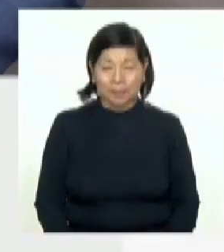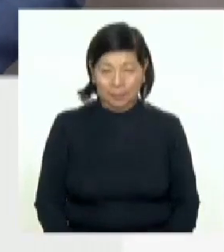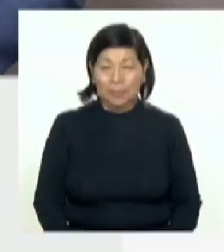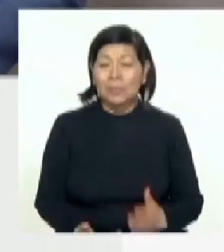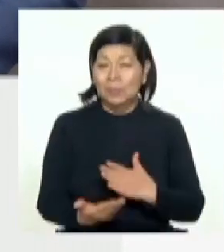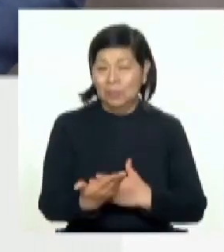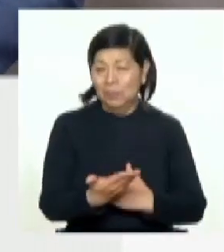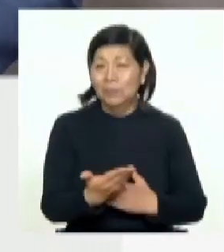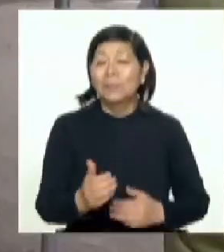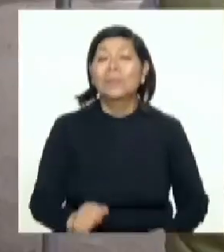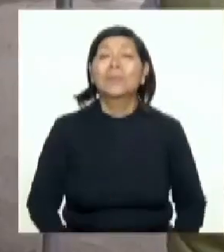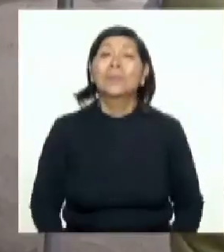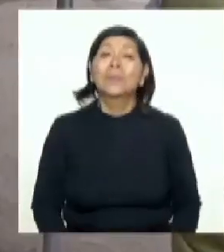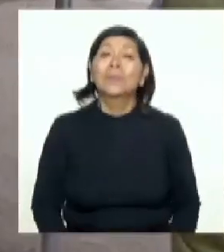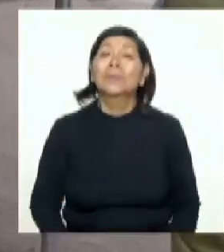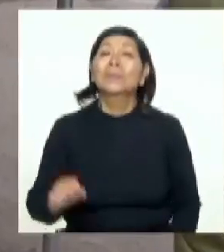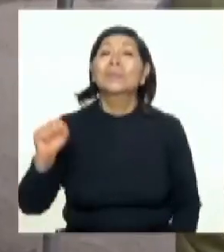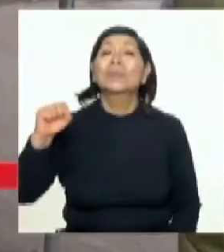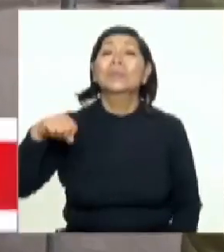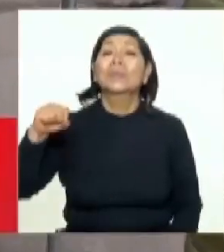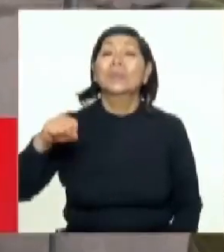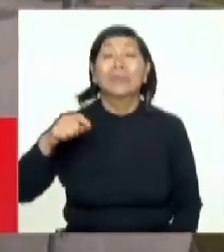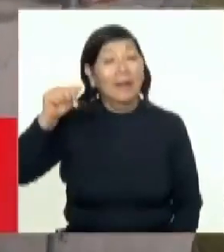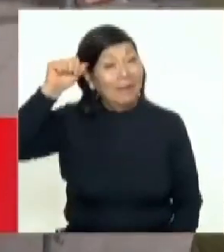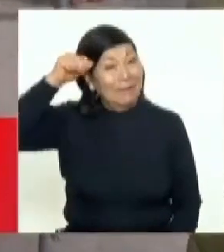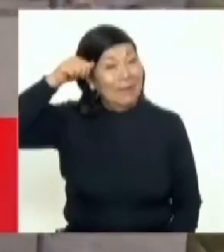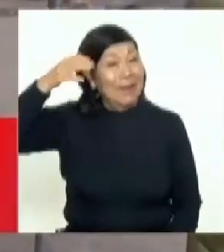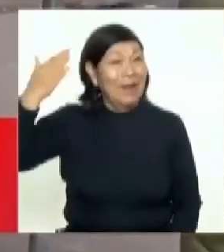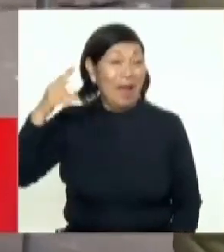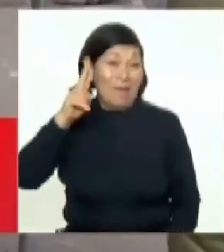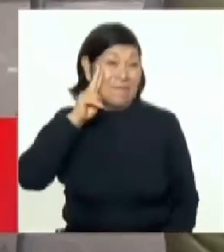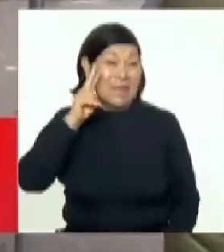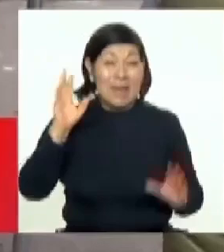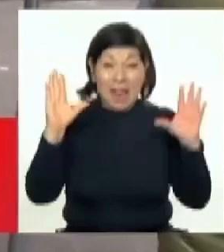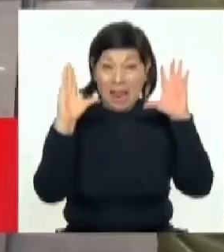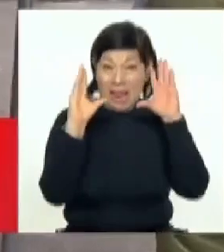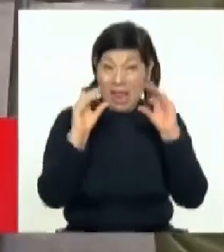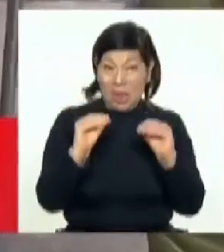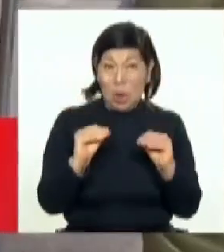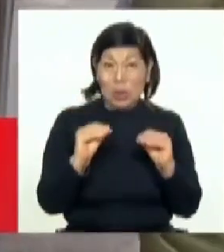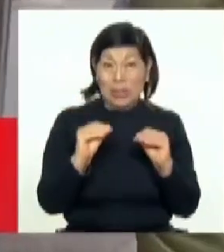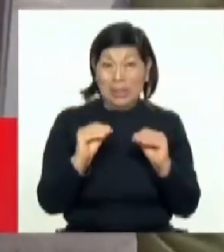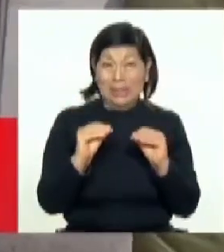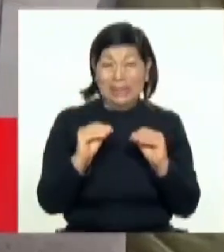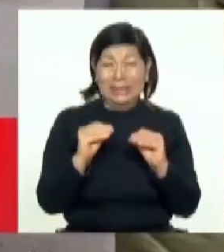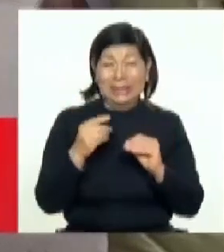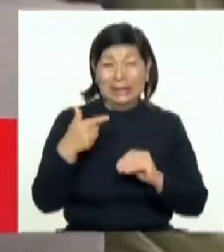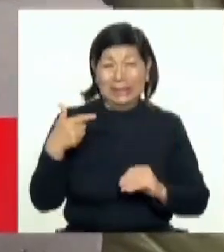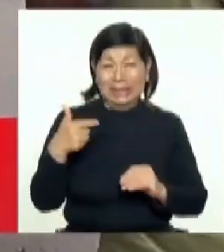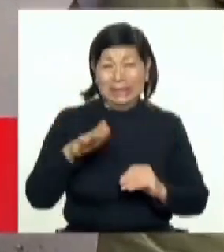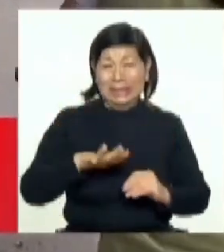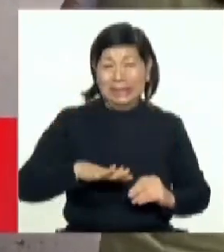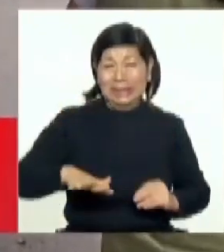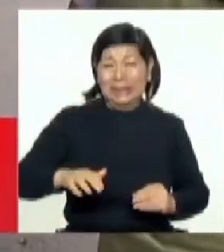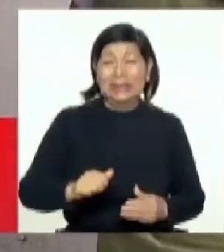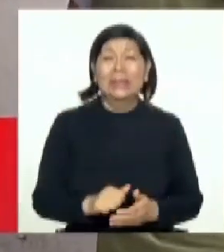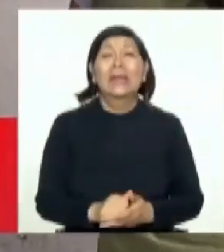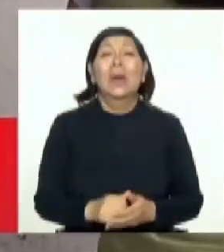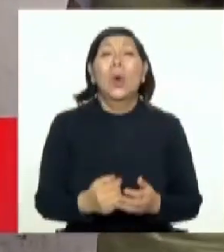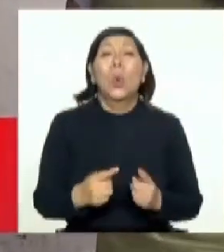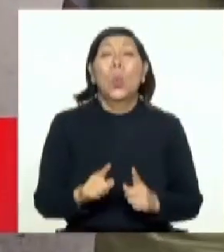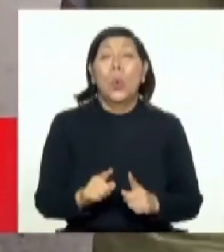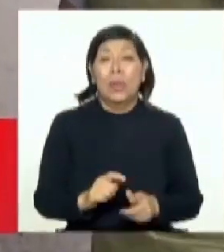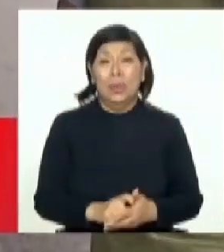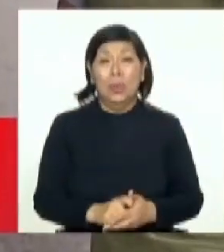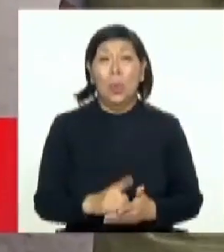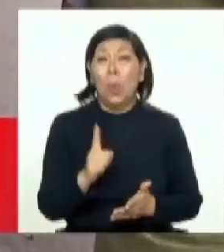Buenos días, María Fernanda. Omar, así es. Como recordarán, el día viernes en la noche un hecho de sangre se produjo en este distrito justamente cuando se